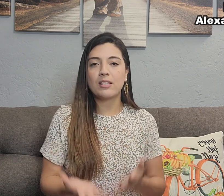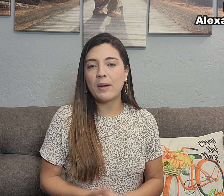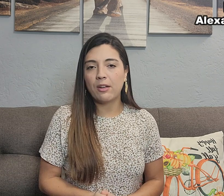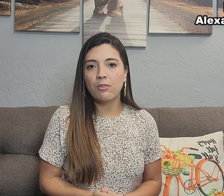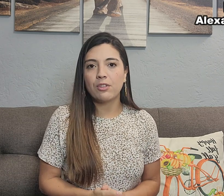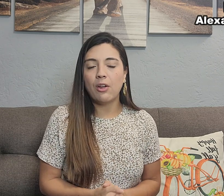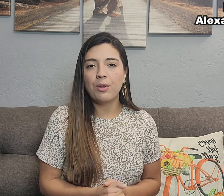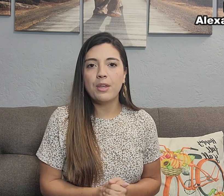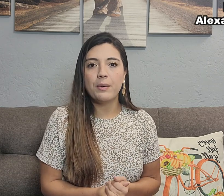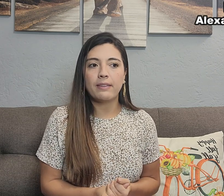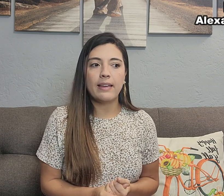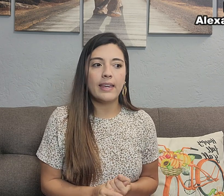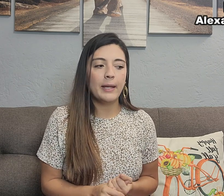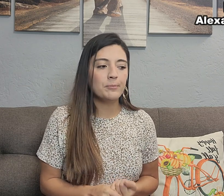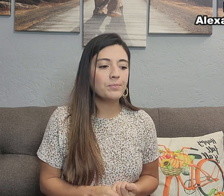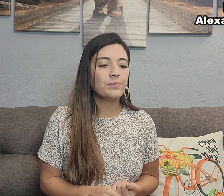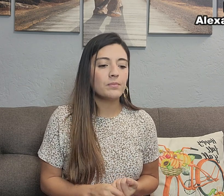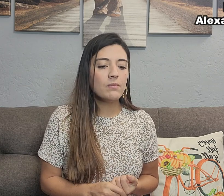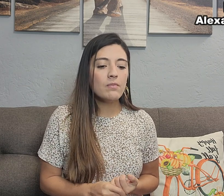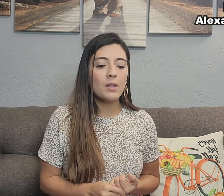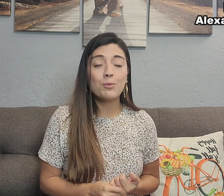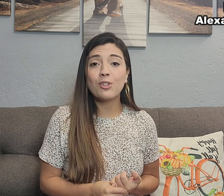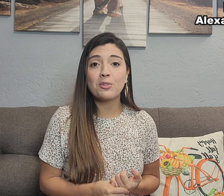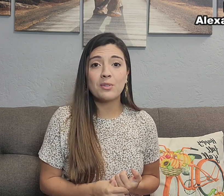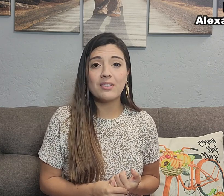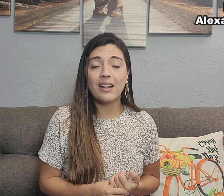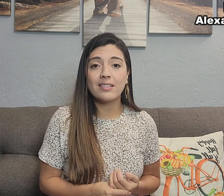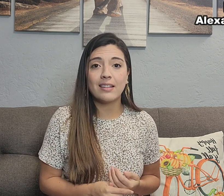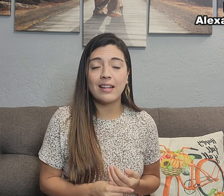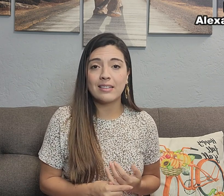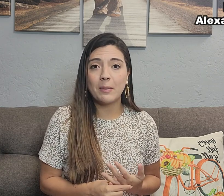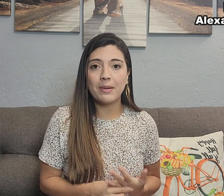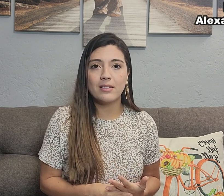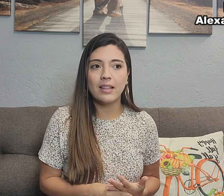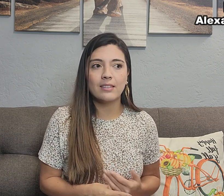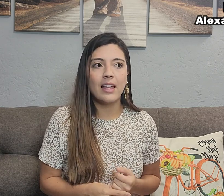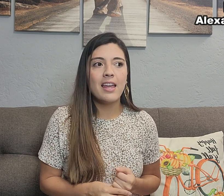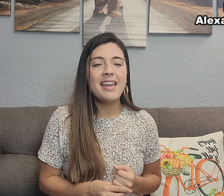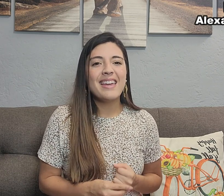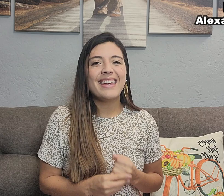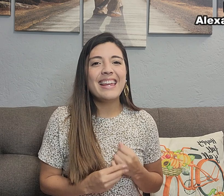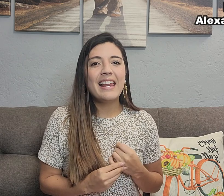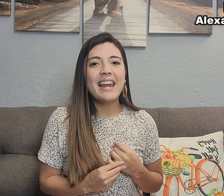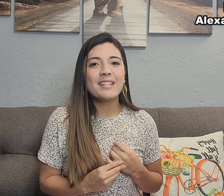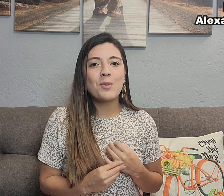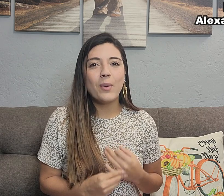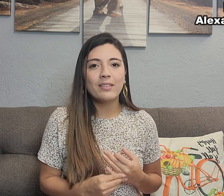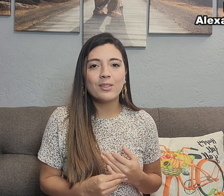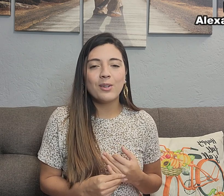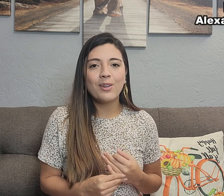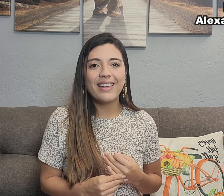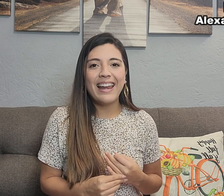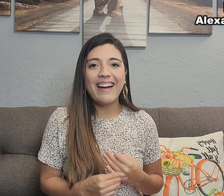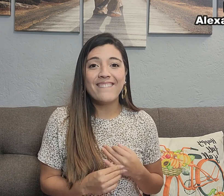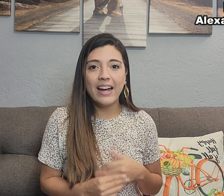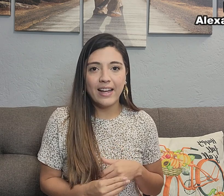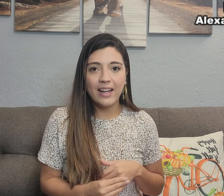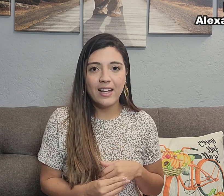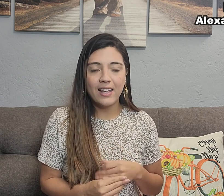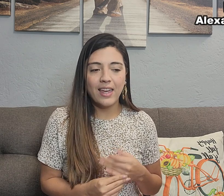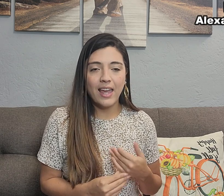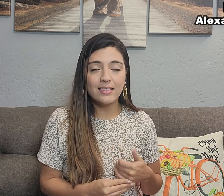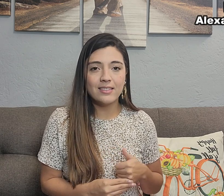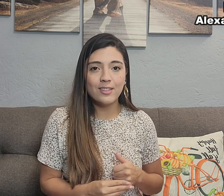pero ustedes lo han encontrado, y de verdad que muchas cosas que rescatar de este presidente. Y les cuento que la